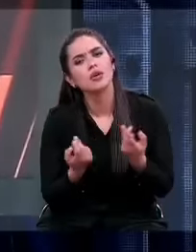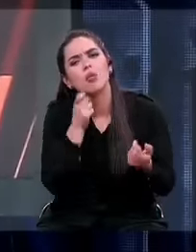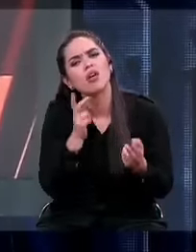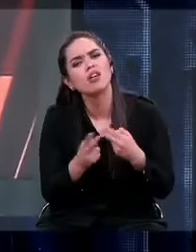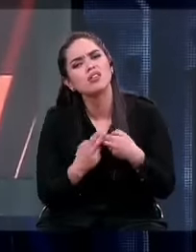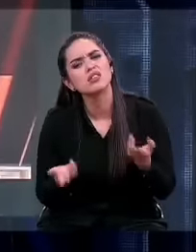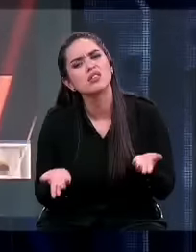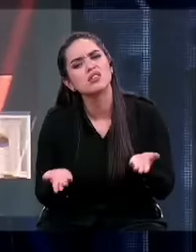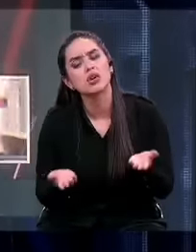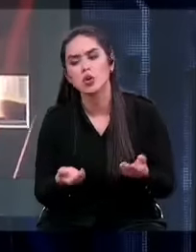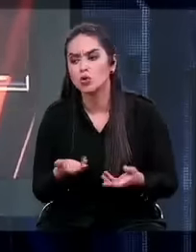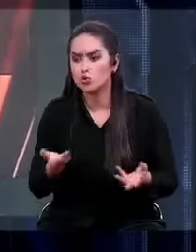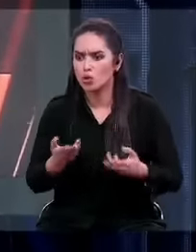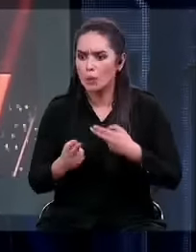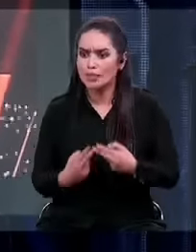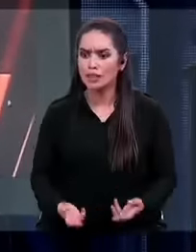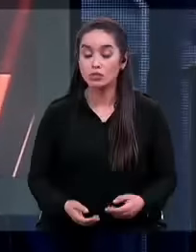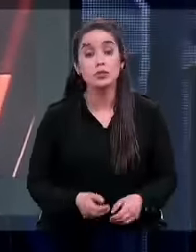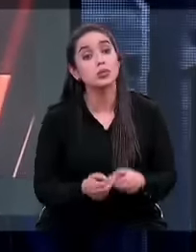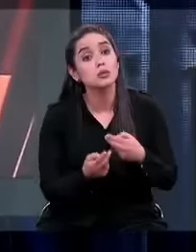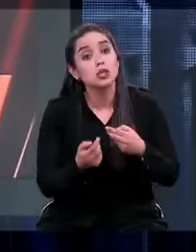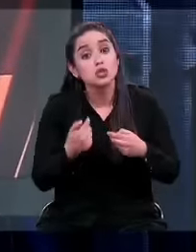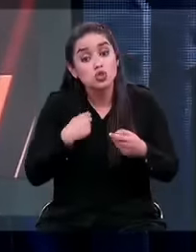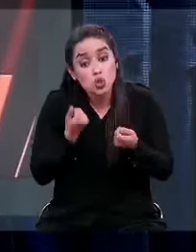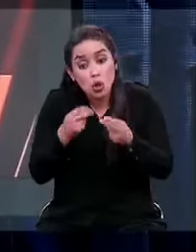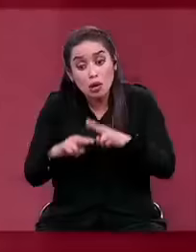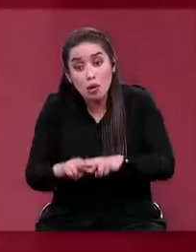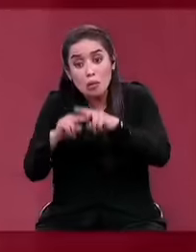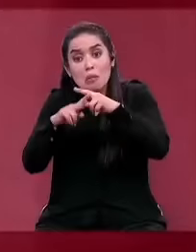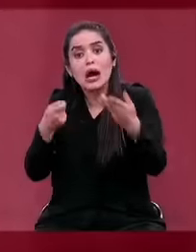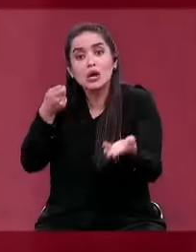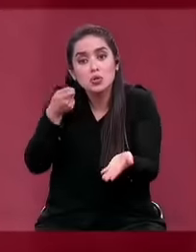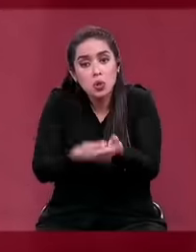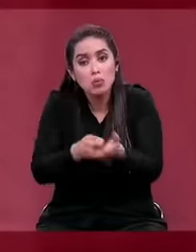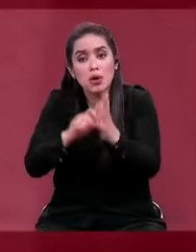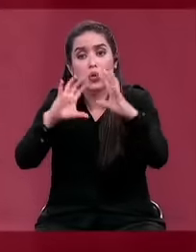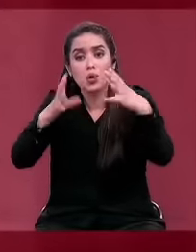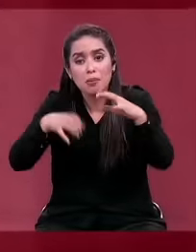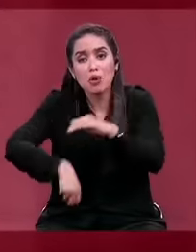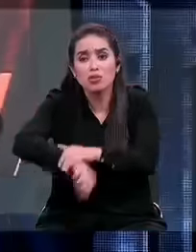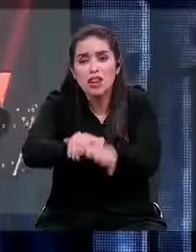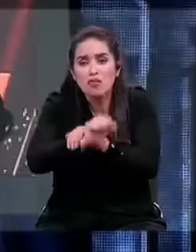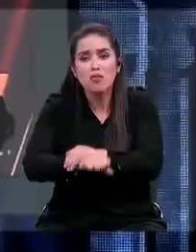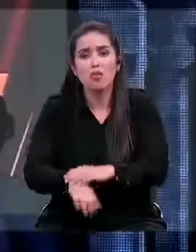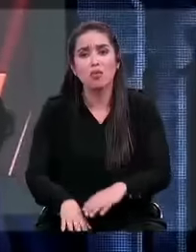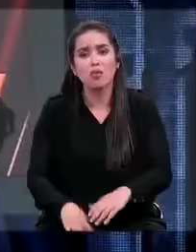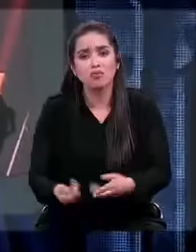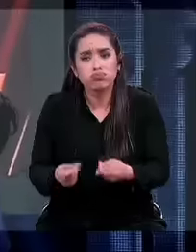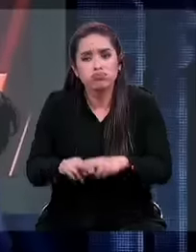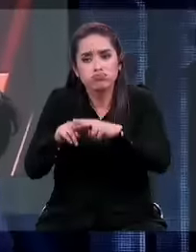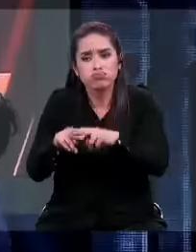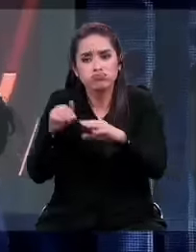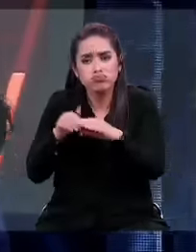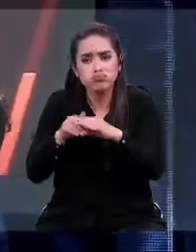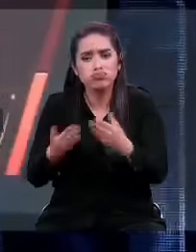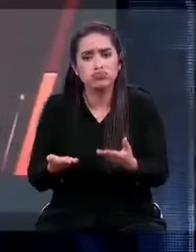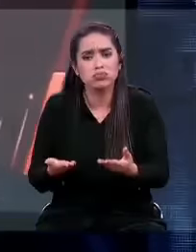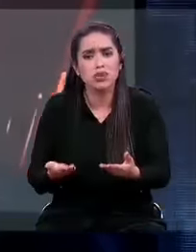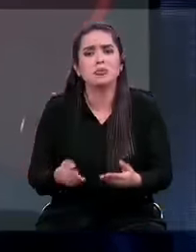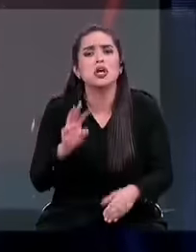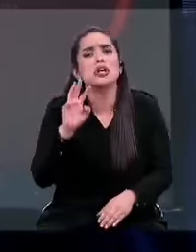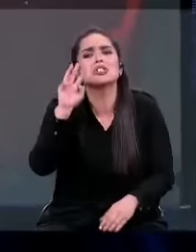Teletón? ¿Cómo que qué Teletón, mía? Pero si yo estaba juntando para comprarme una pelota de fútbol. Pero, hijo, por favor. Pero si